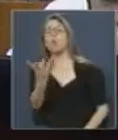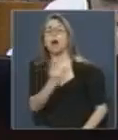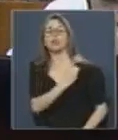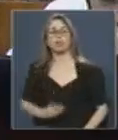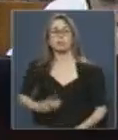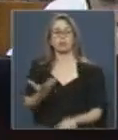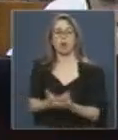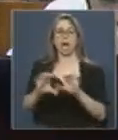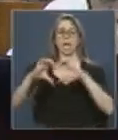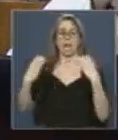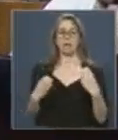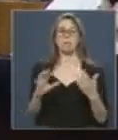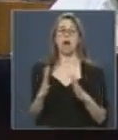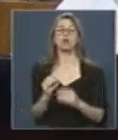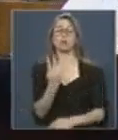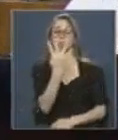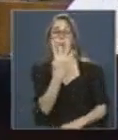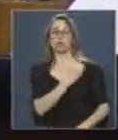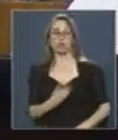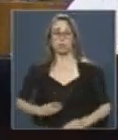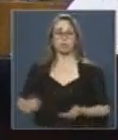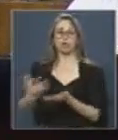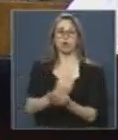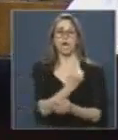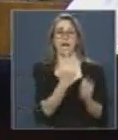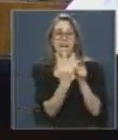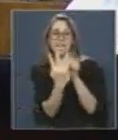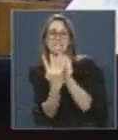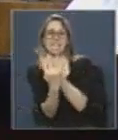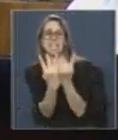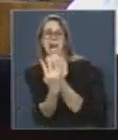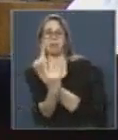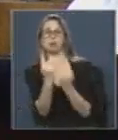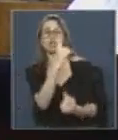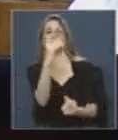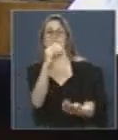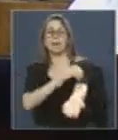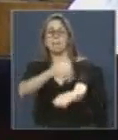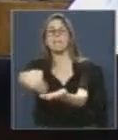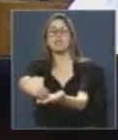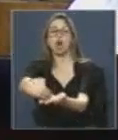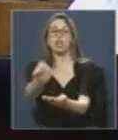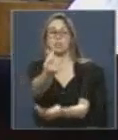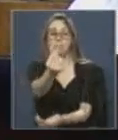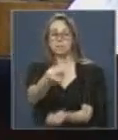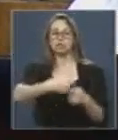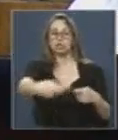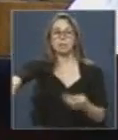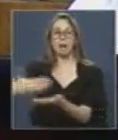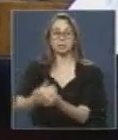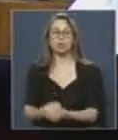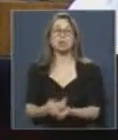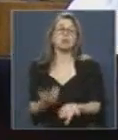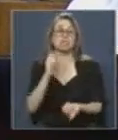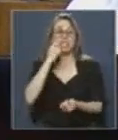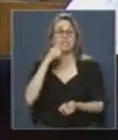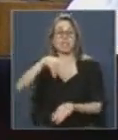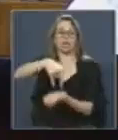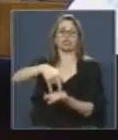haber 4 diputados que ganaran 100 millones cada uno y podría ser mucho más barato este Congreso. Pero el punto es